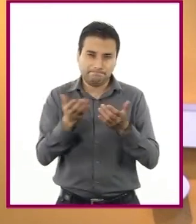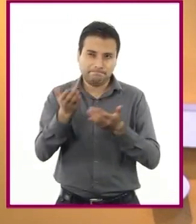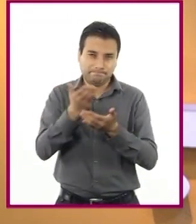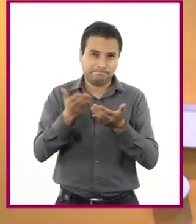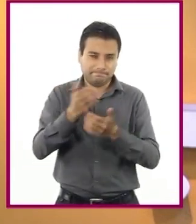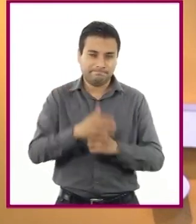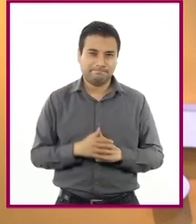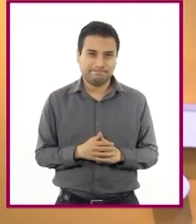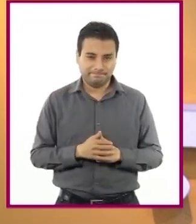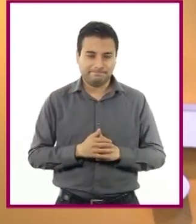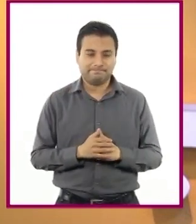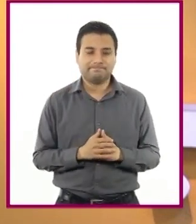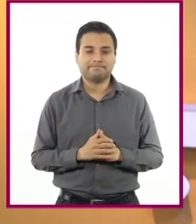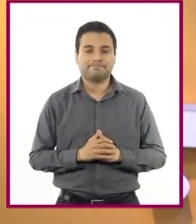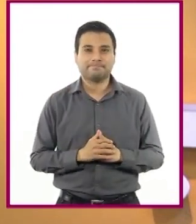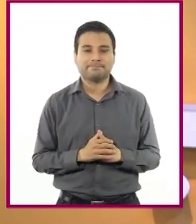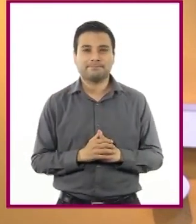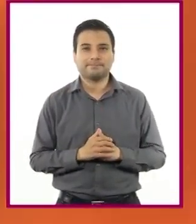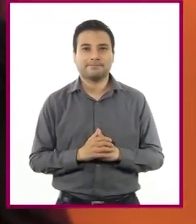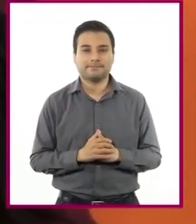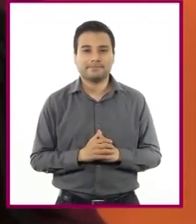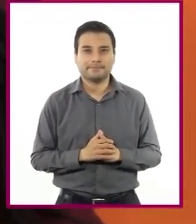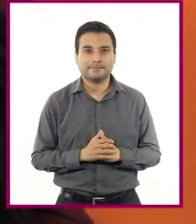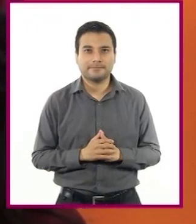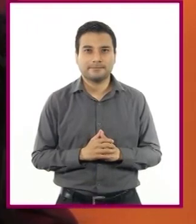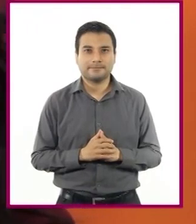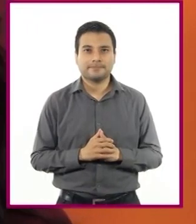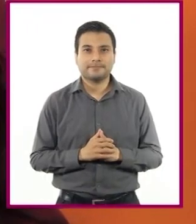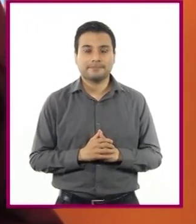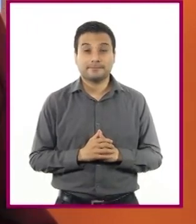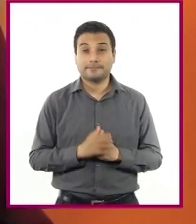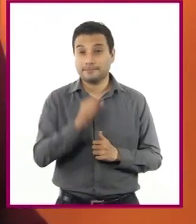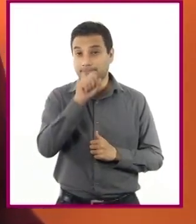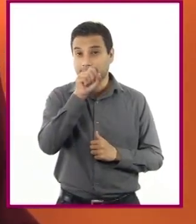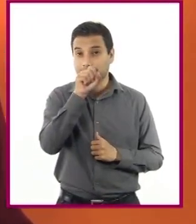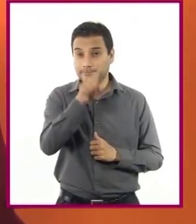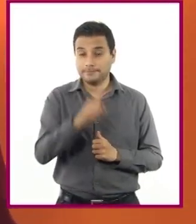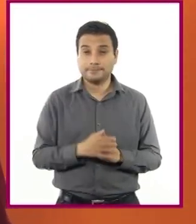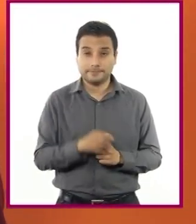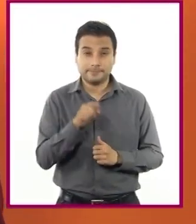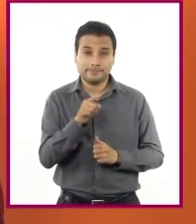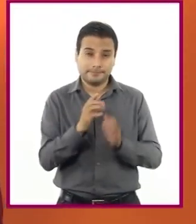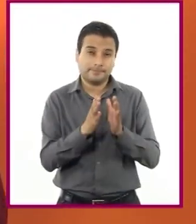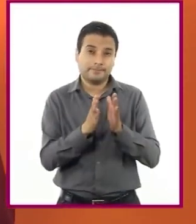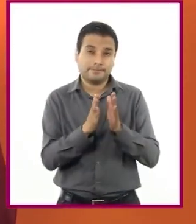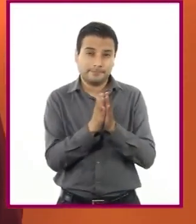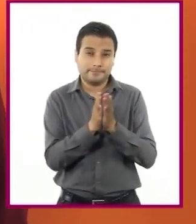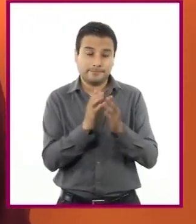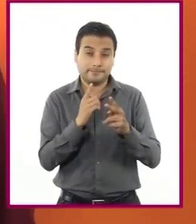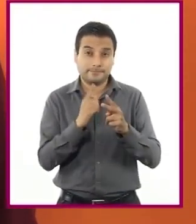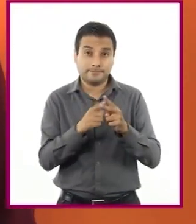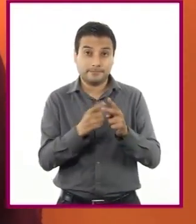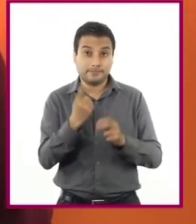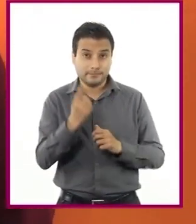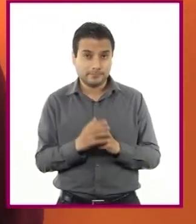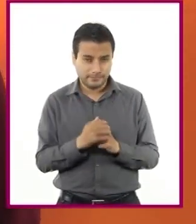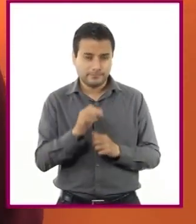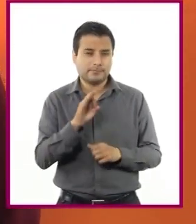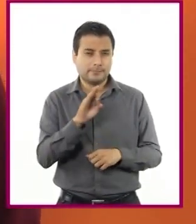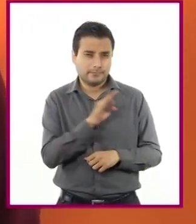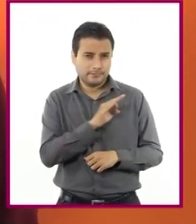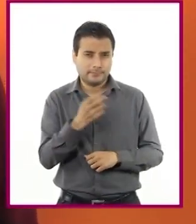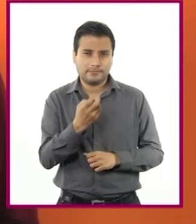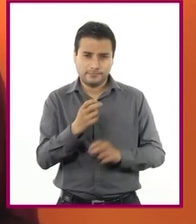resultados que obtuvimos a lo largo de la sesión. Además, en su libro de matemáticas de primer grado pueden ubicar este